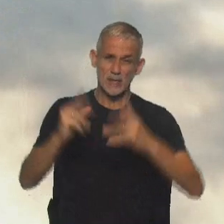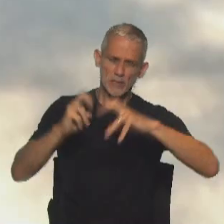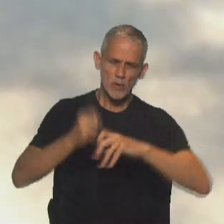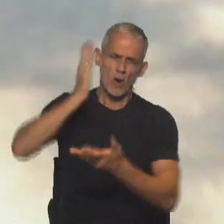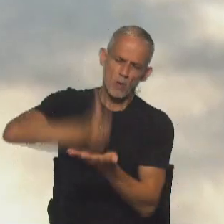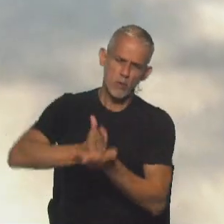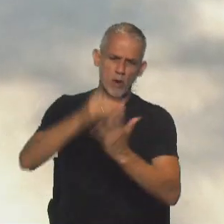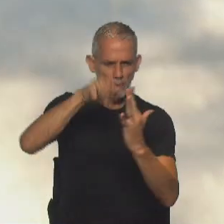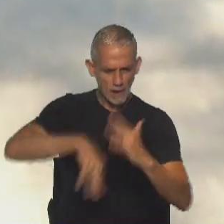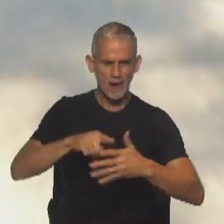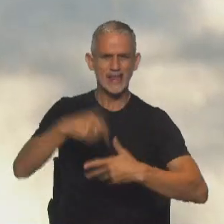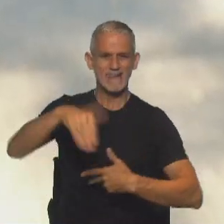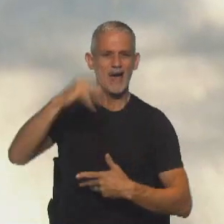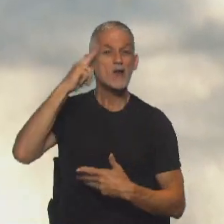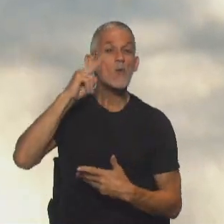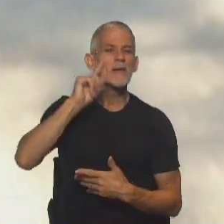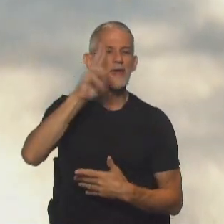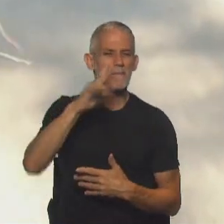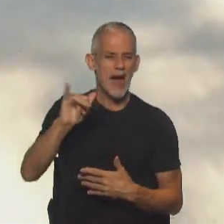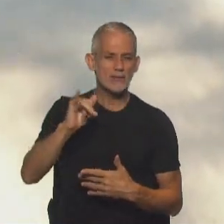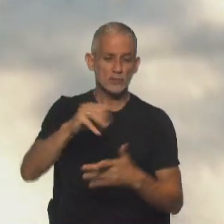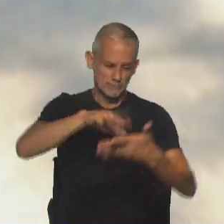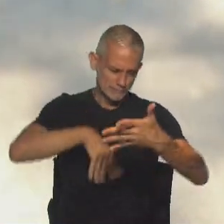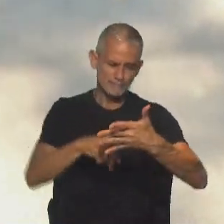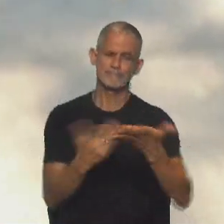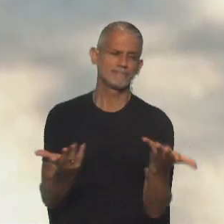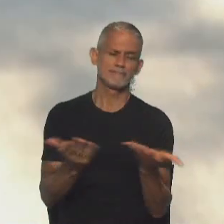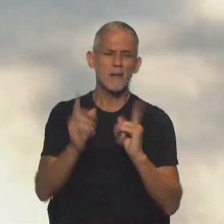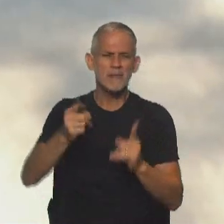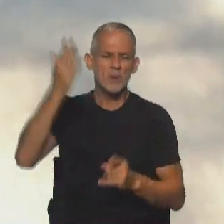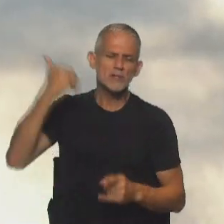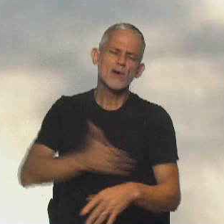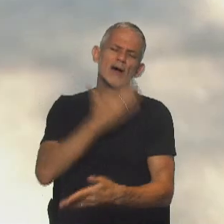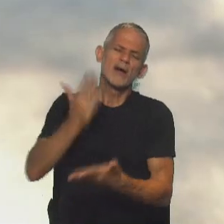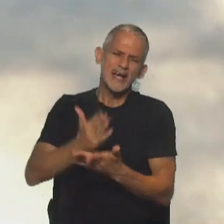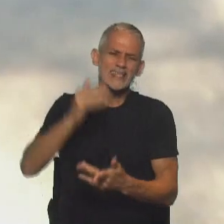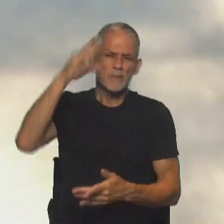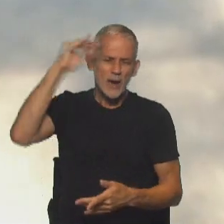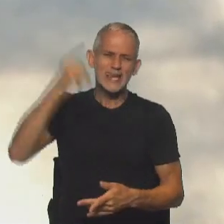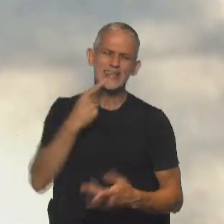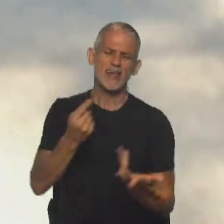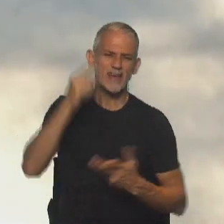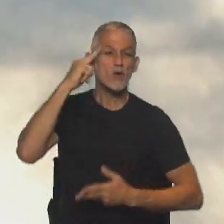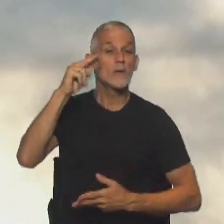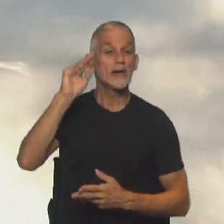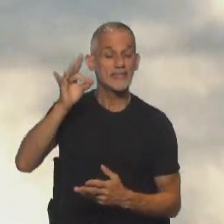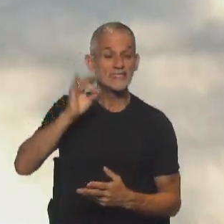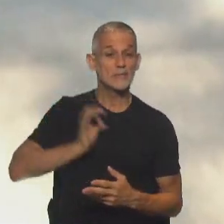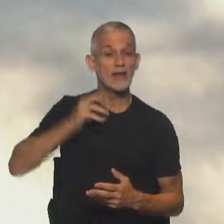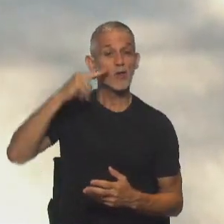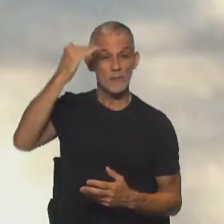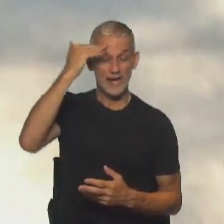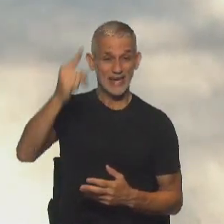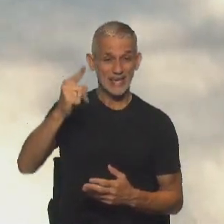sentencia y los fundamentos que se leerán el día 9 de marzo demuestran una vez más lo que ella nos dijo hace mucho tiempo. Lo dijo el 9 de diciembre del 2015 en la plaza,